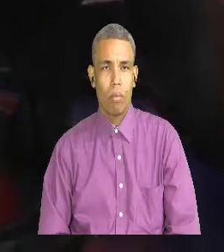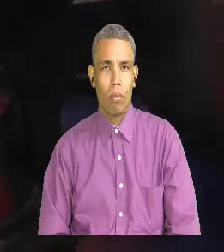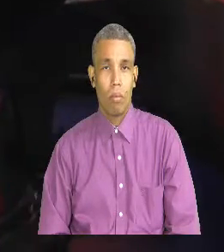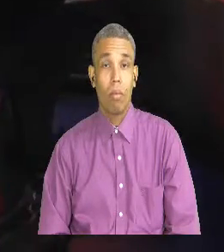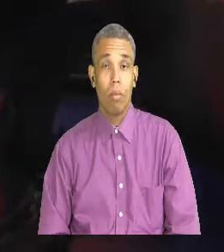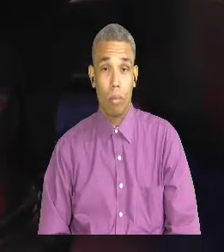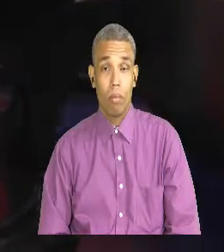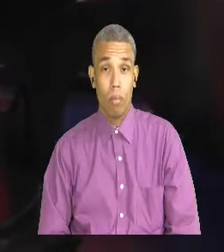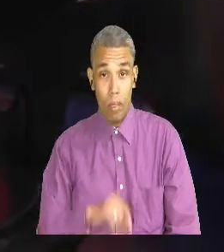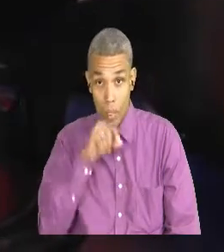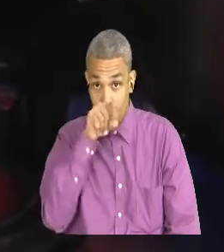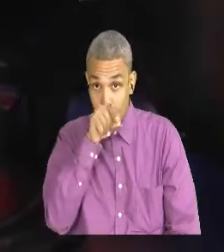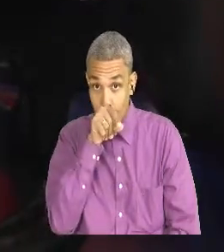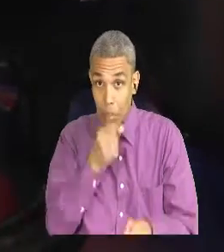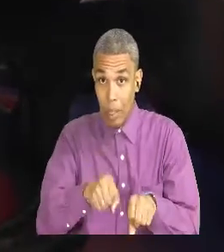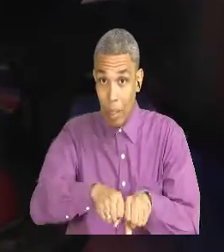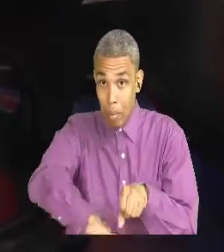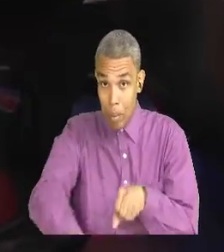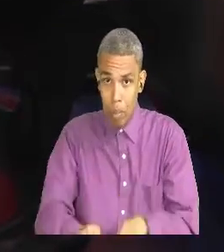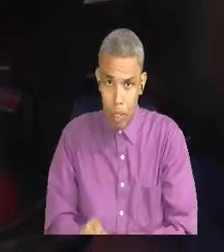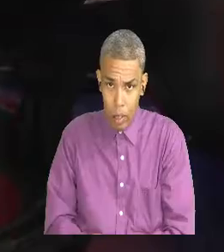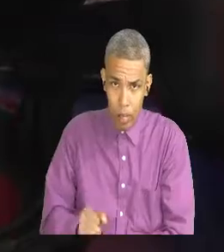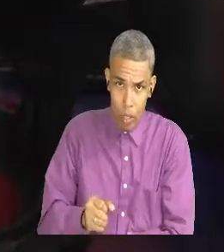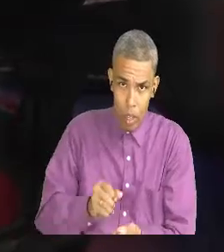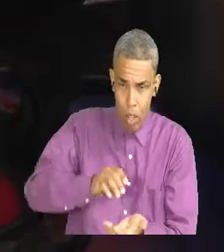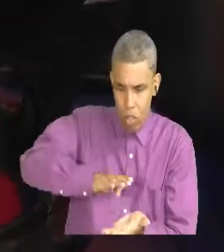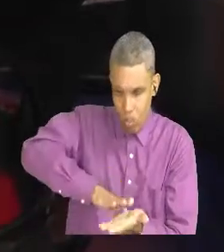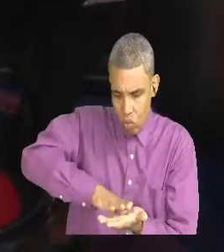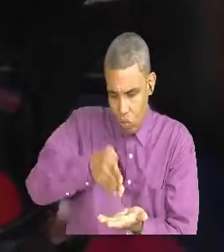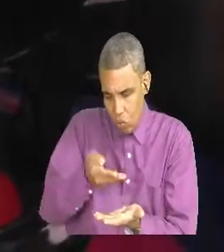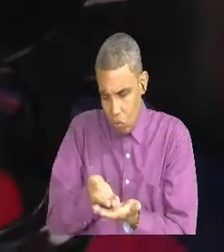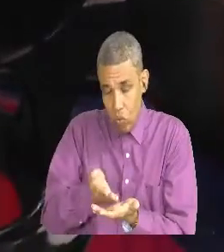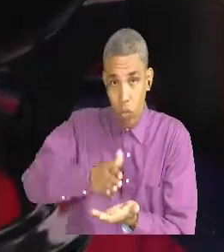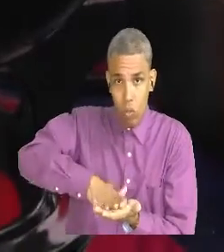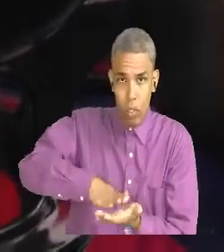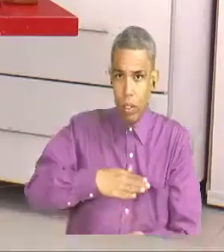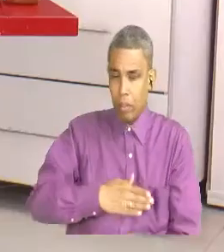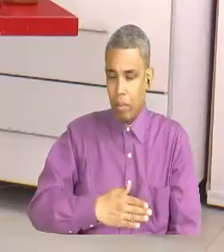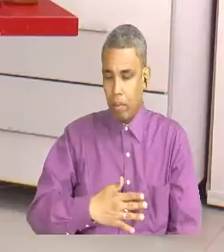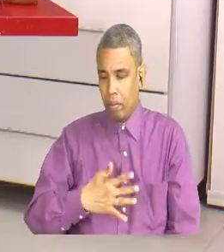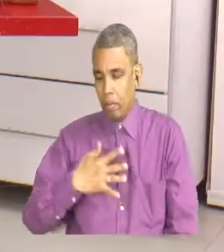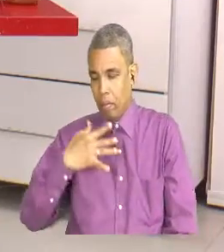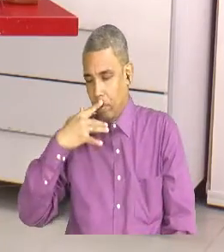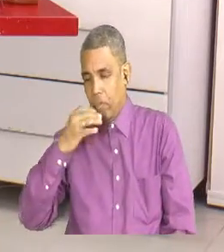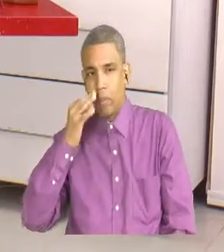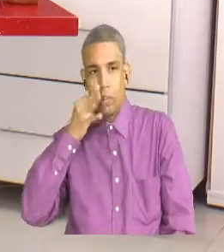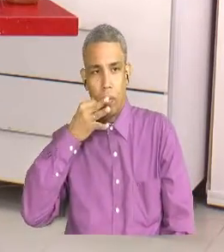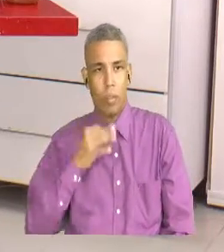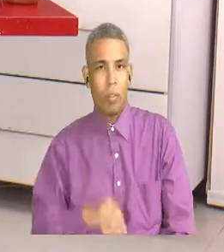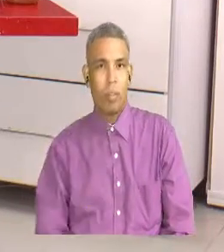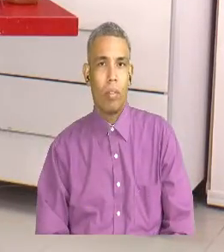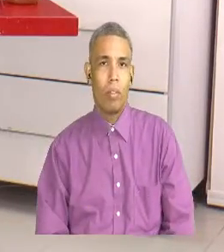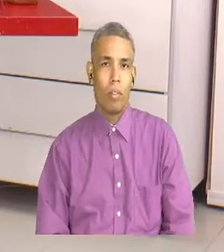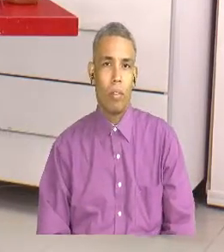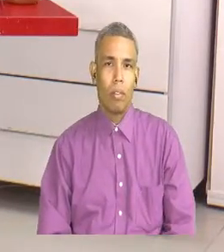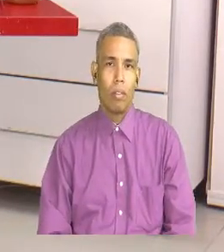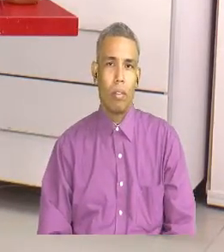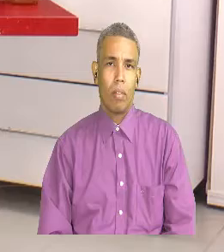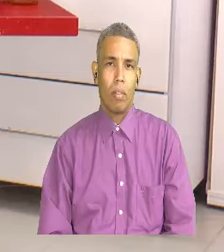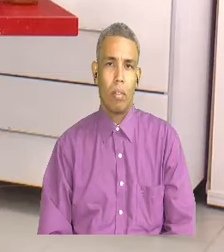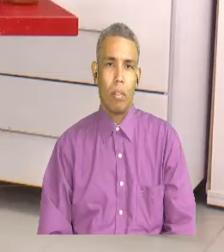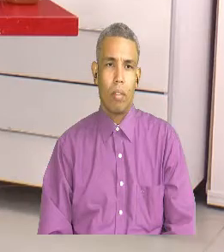La pechuga que tiene de por sí un sabor exclusivo, un olor y un sabor exquisito, no huele delicioso. Acá el calabacín, no sé si ya picaste tu